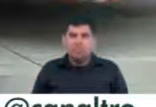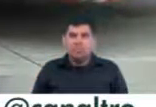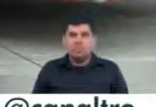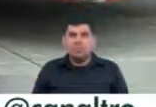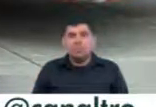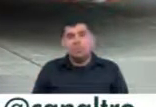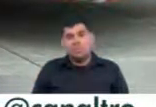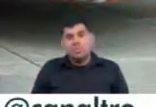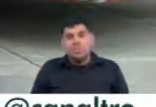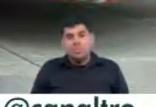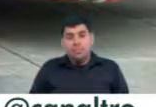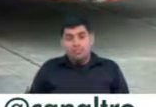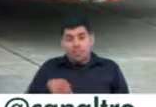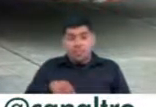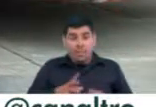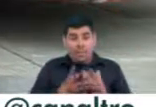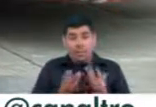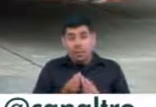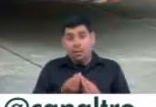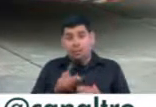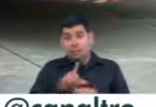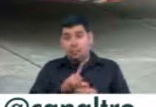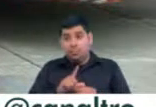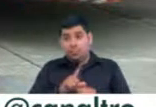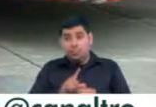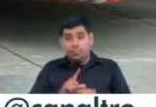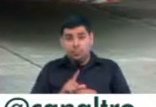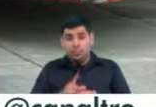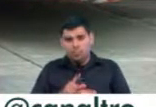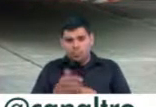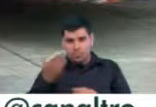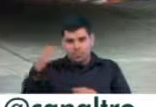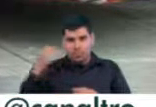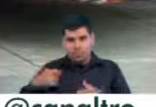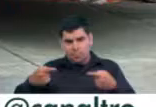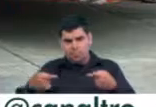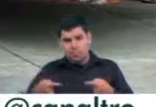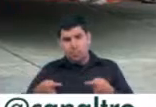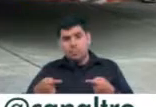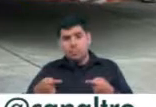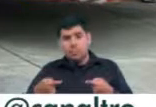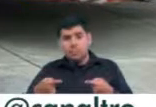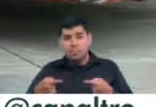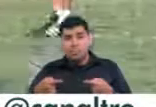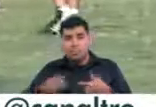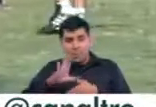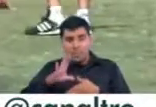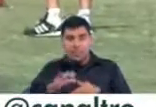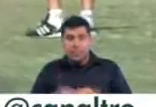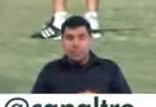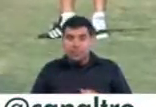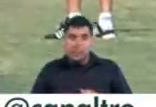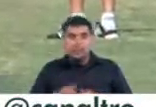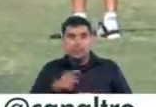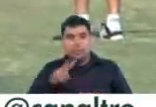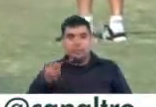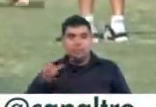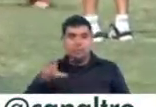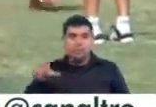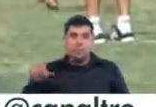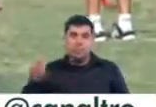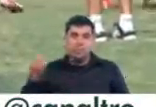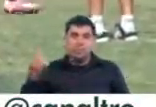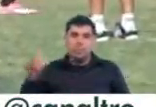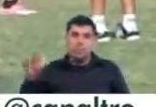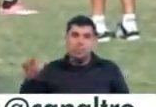equipo que ahora en las pruebas minutos contra américa se paró muy bien yo creo que va a intentar hacer lo mismo y mal en condición de local cúcuta suma 41 puntos